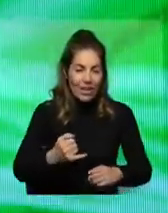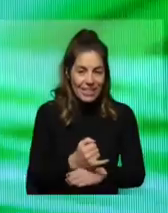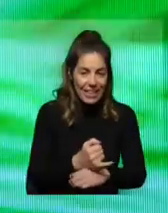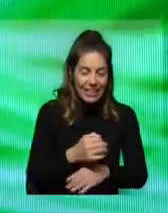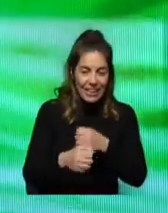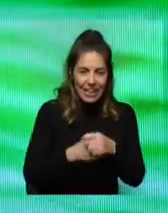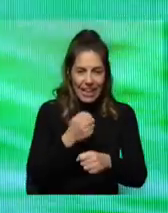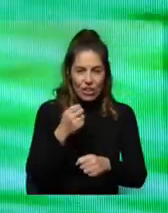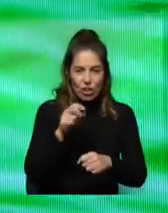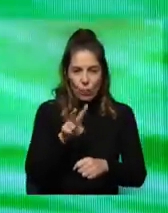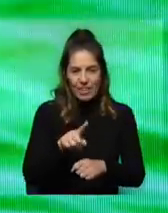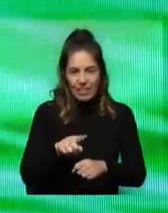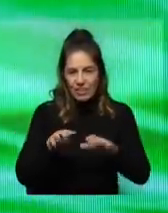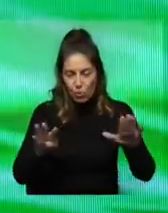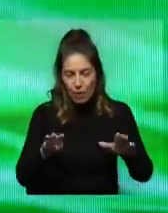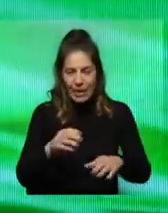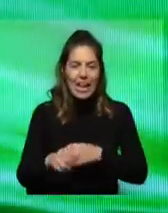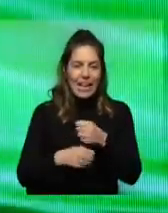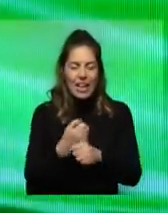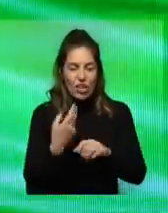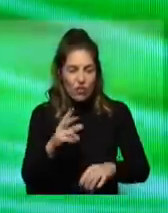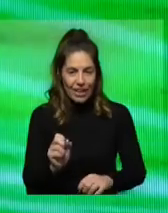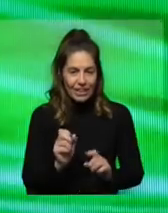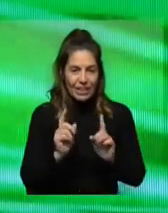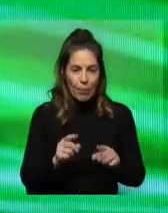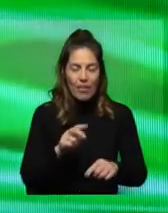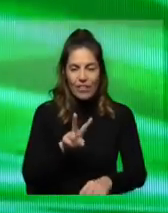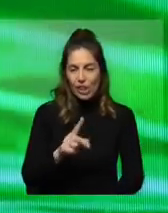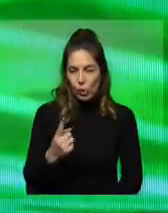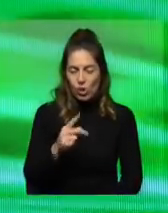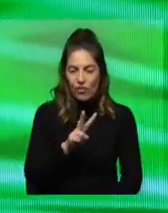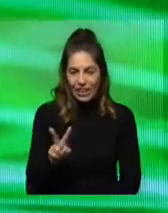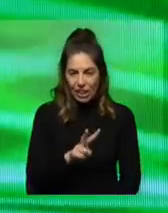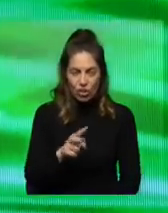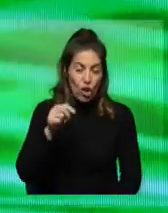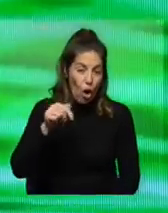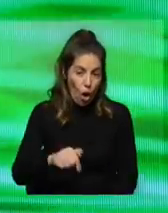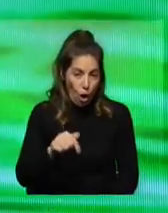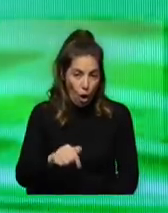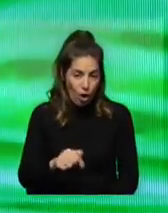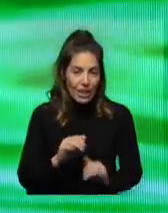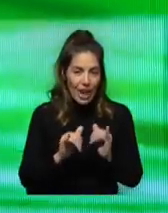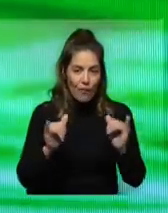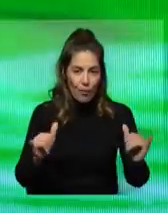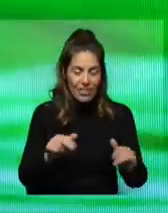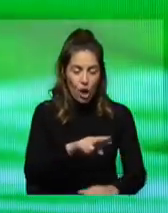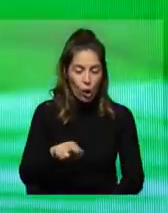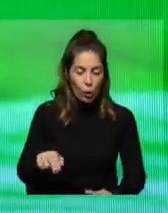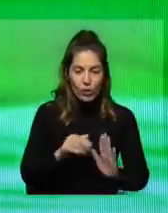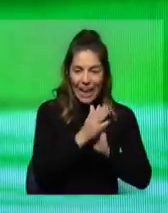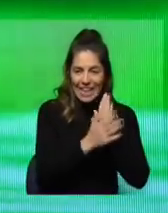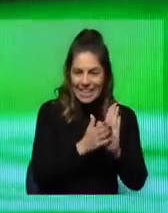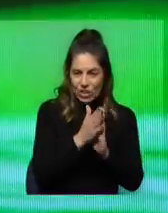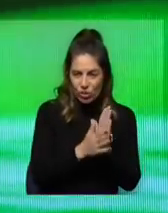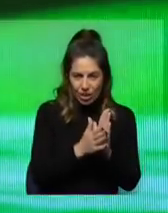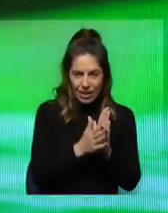en el 20 que fue un año típico pero también hay que 21 22 ya hoy por hoy el dato es que en rutas nacionales por